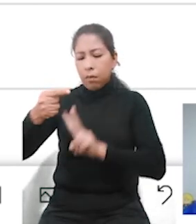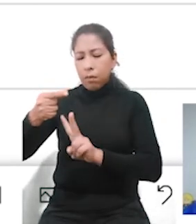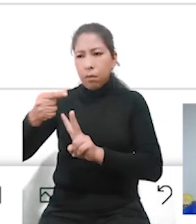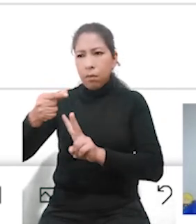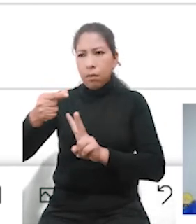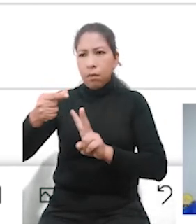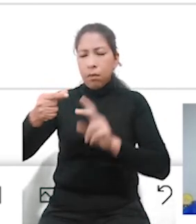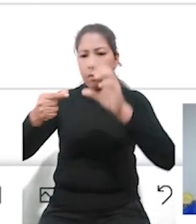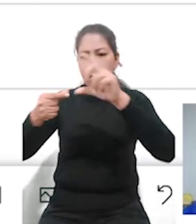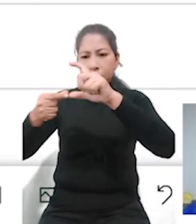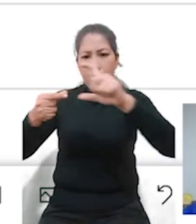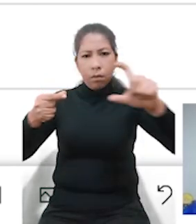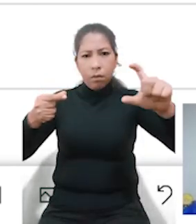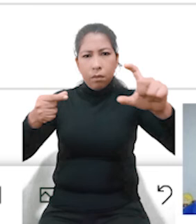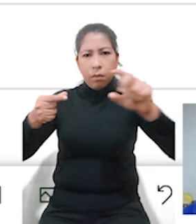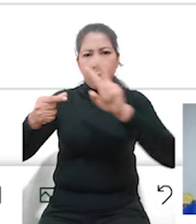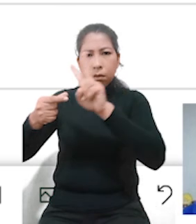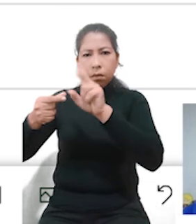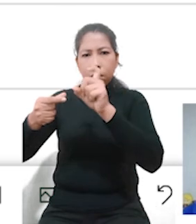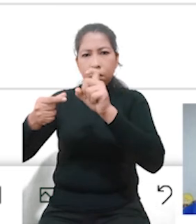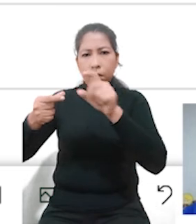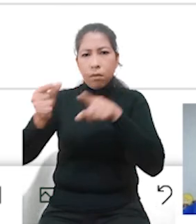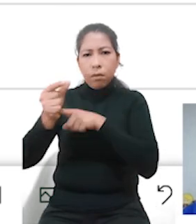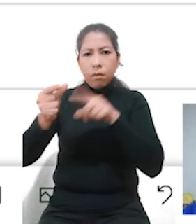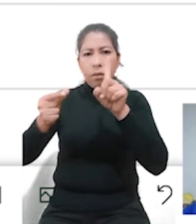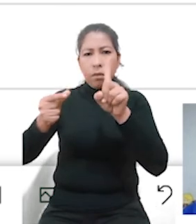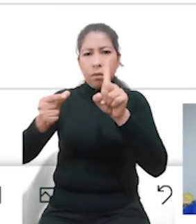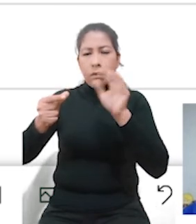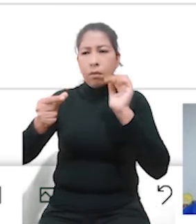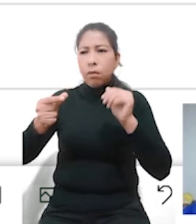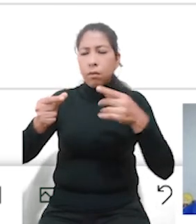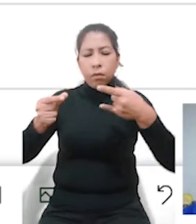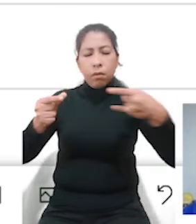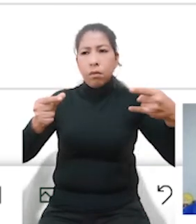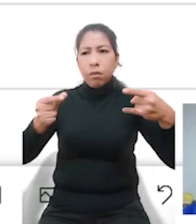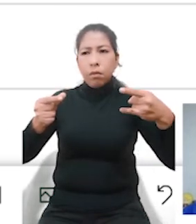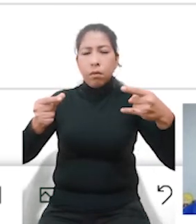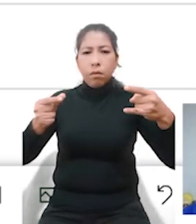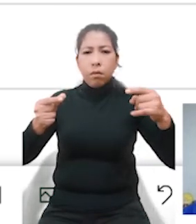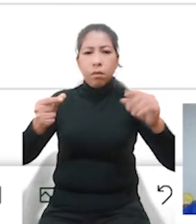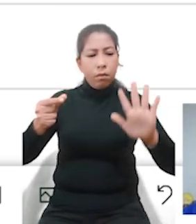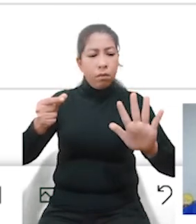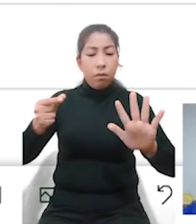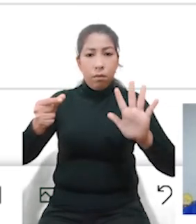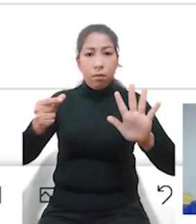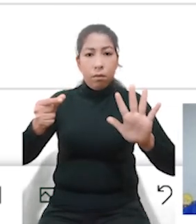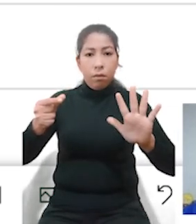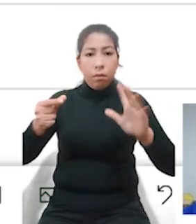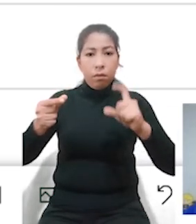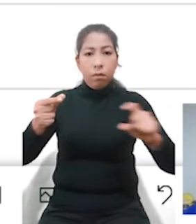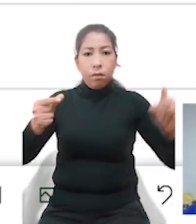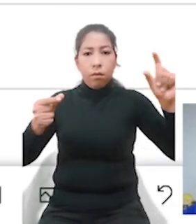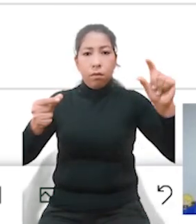en base 2 de 2x menos 1, es igual a la base